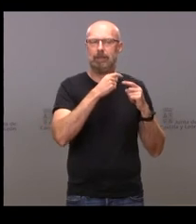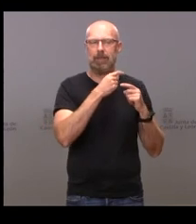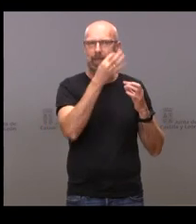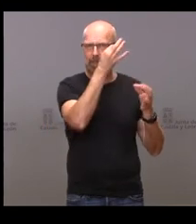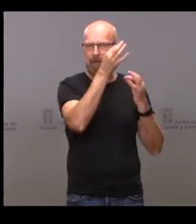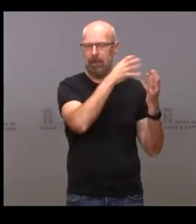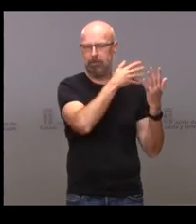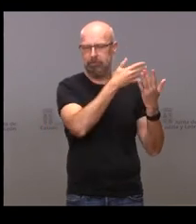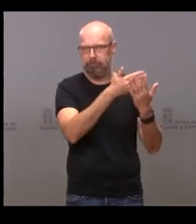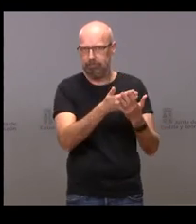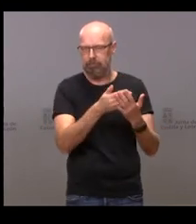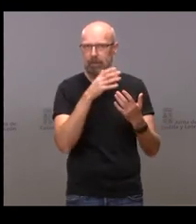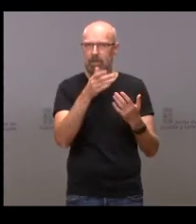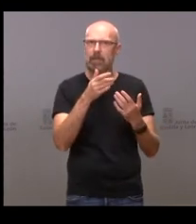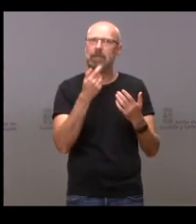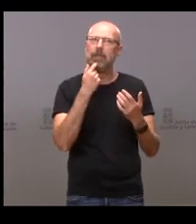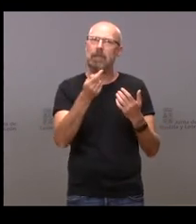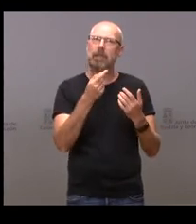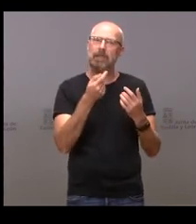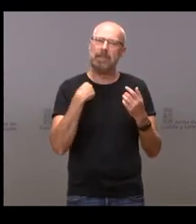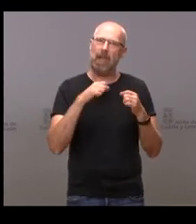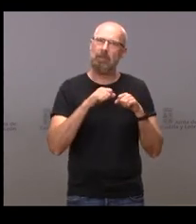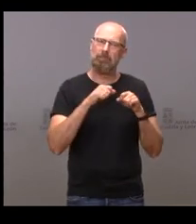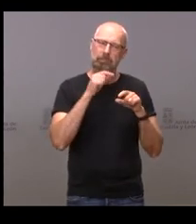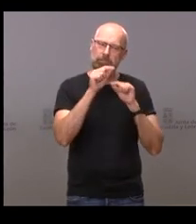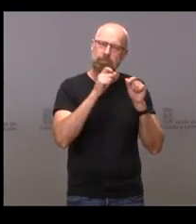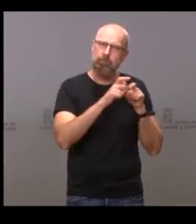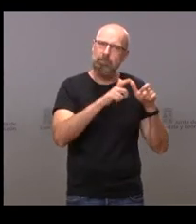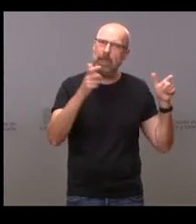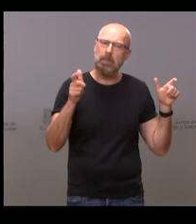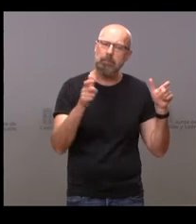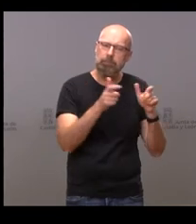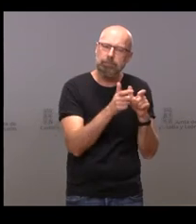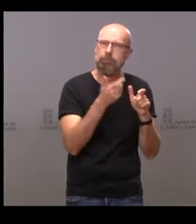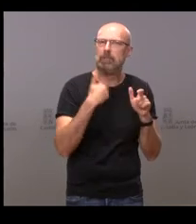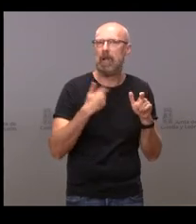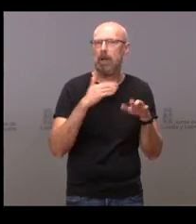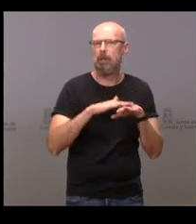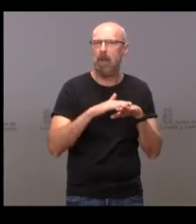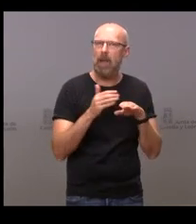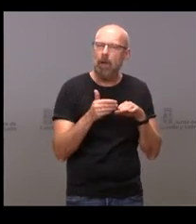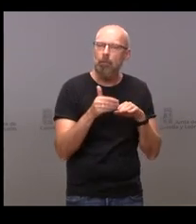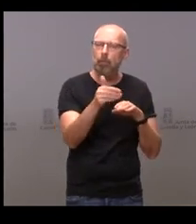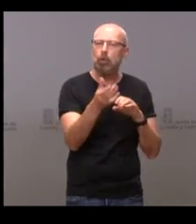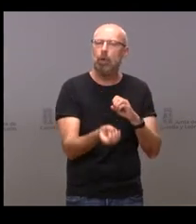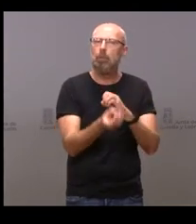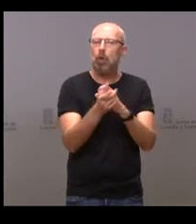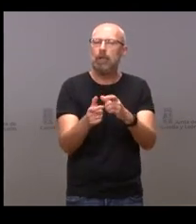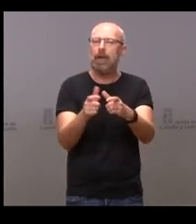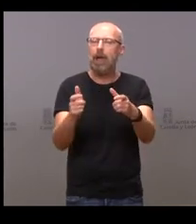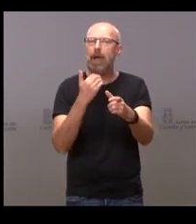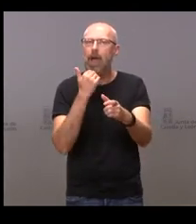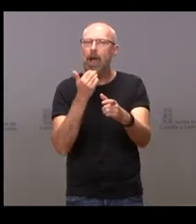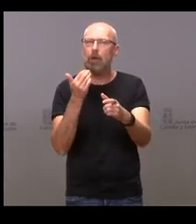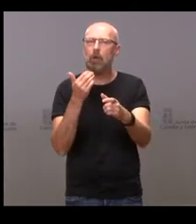se convertirá en endemia y qué medidas seguirán vigentes para evitar que los futuros brotes que se esperan se